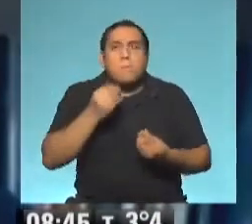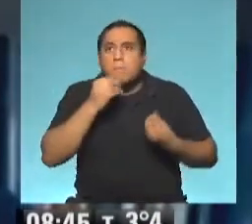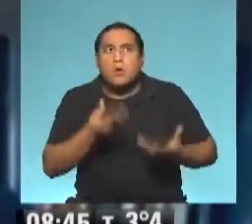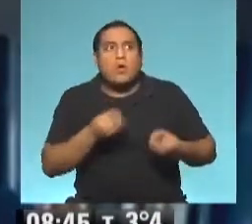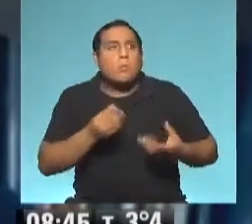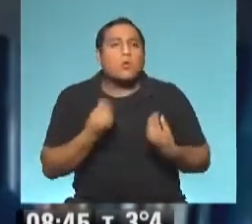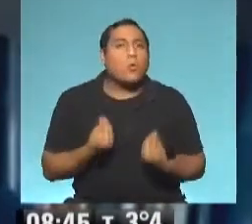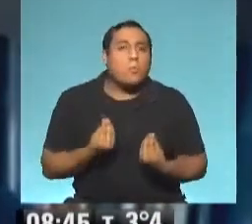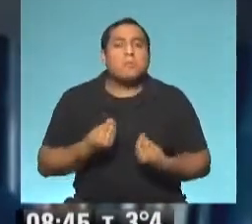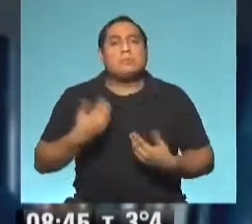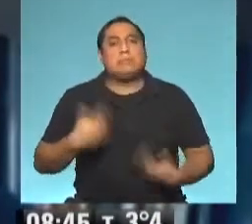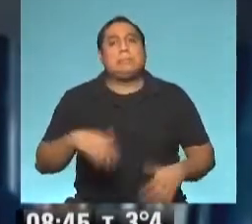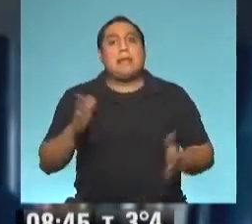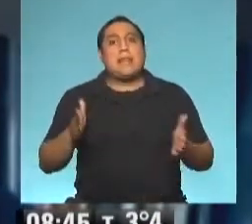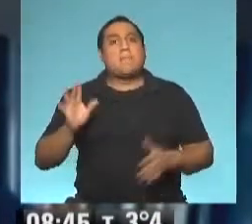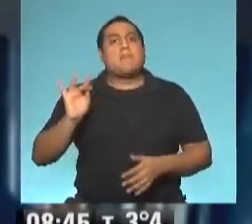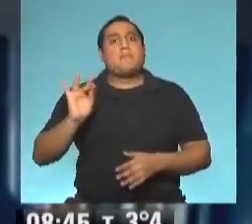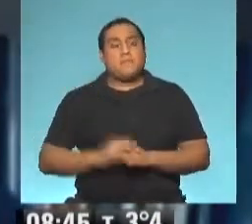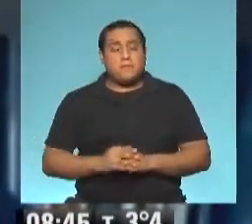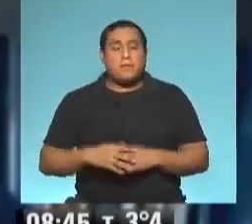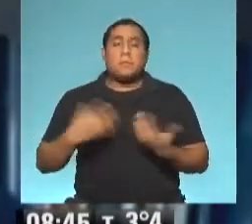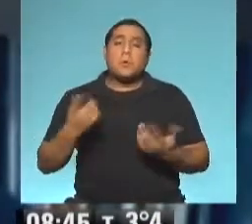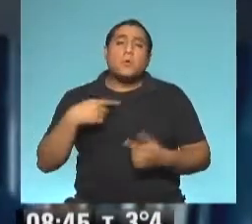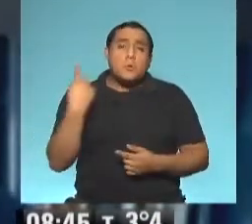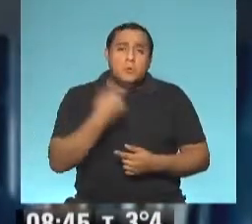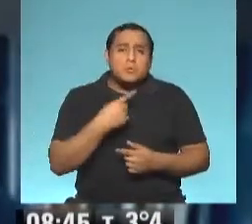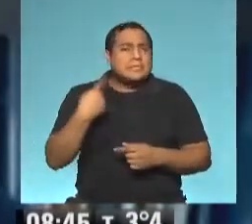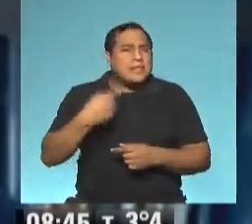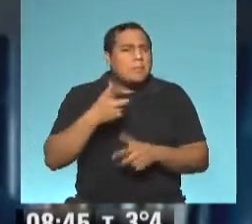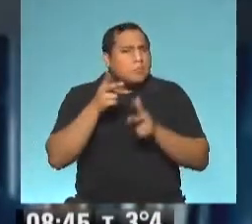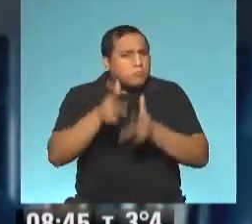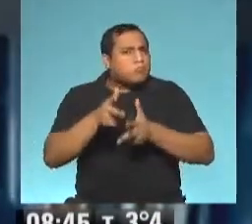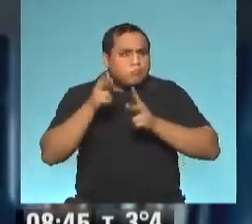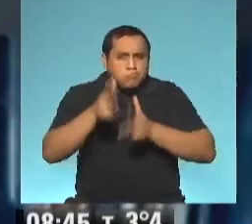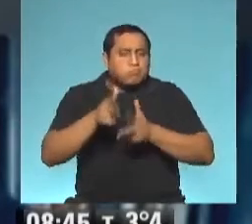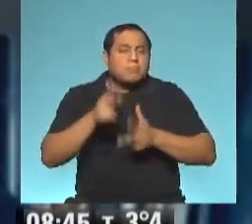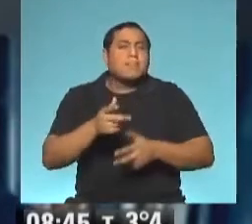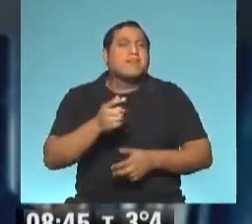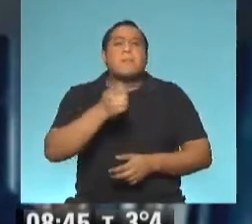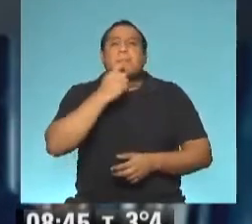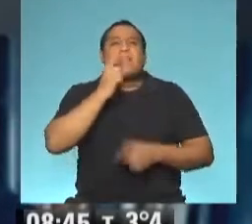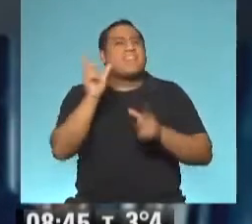estas épocas difíciles. Nosotros siempre decimos que no es lo mismo